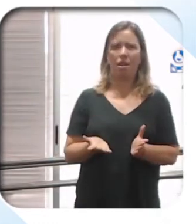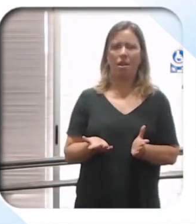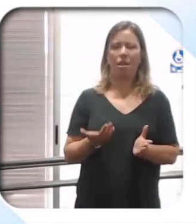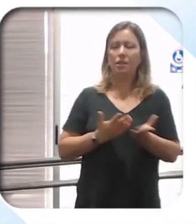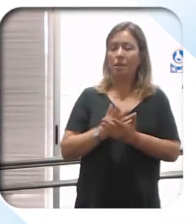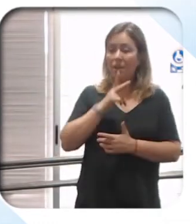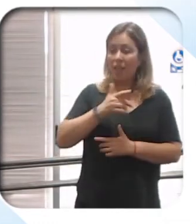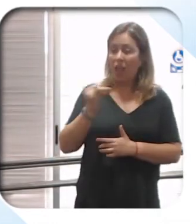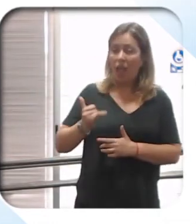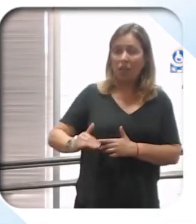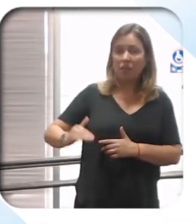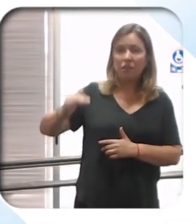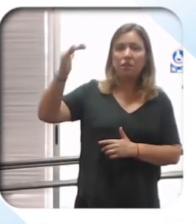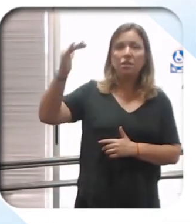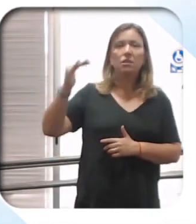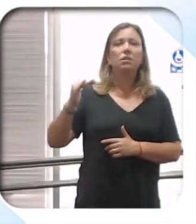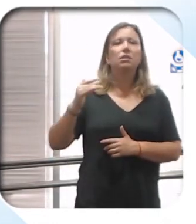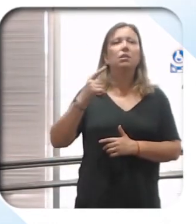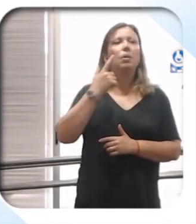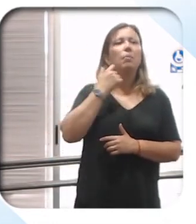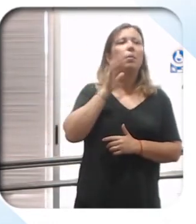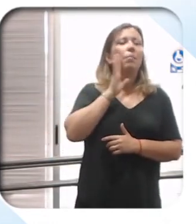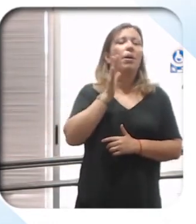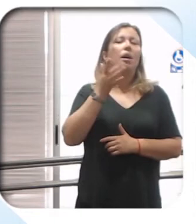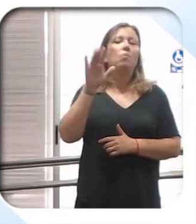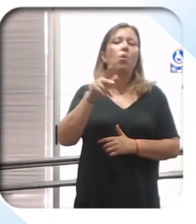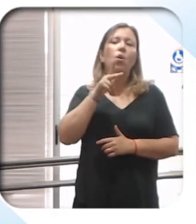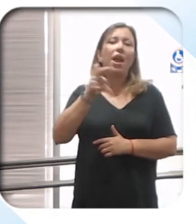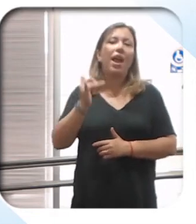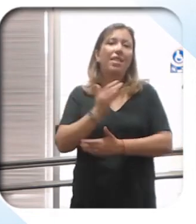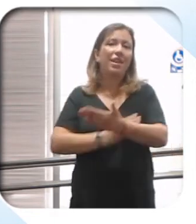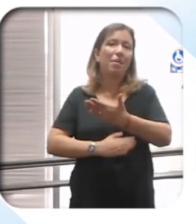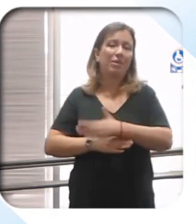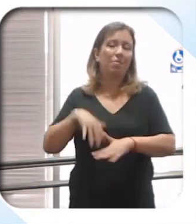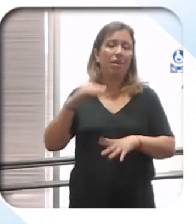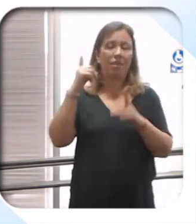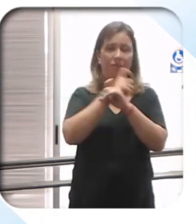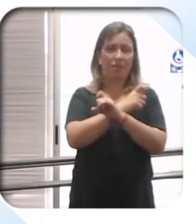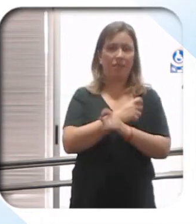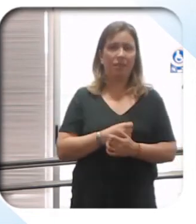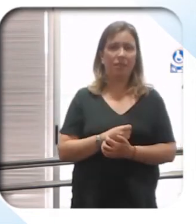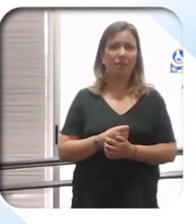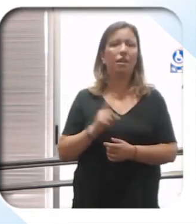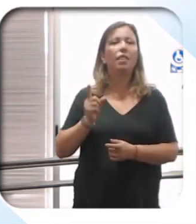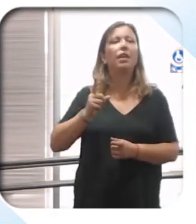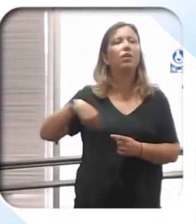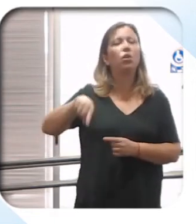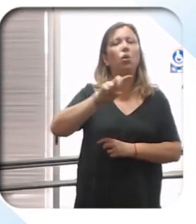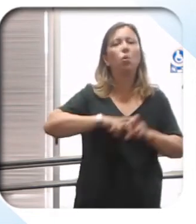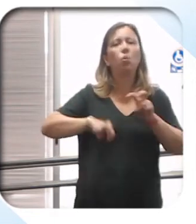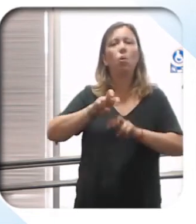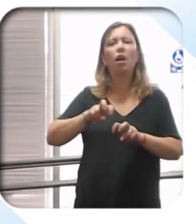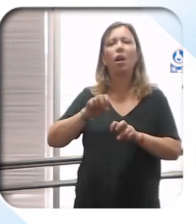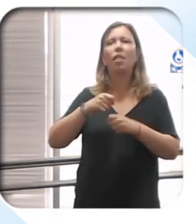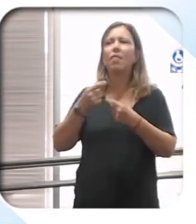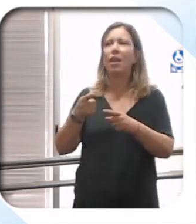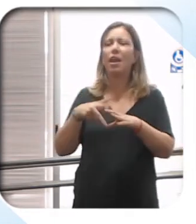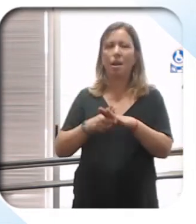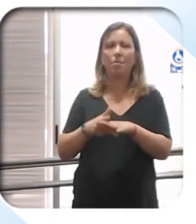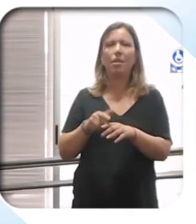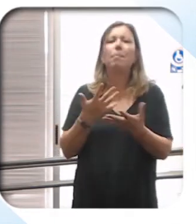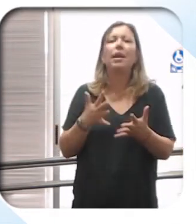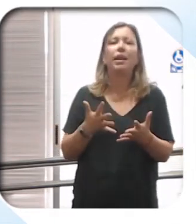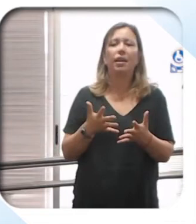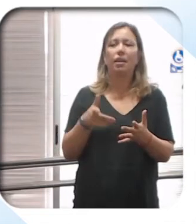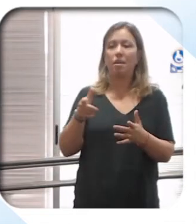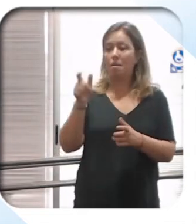papás nos cuesta y más sobre todo a los papás y mamás de niños con discapacidad. Entonces debemos buscar tener herramientas para qué, para